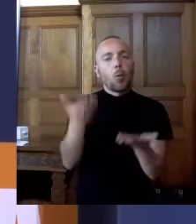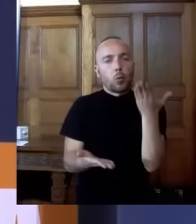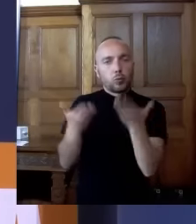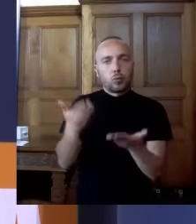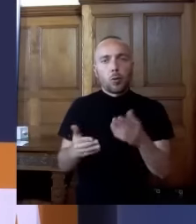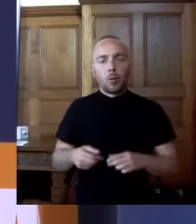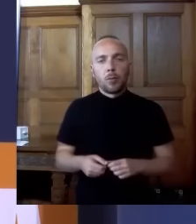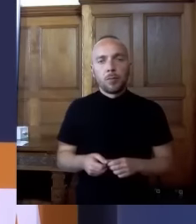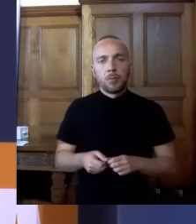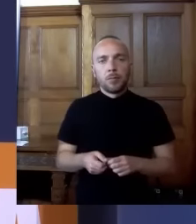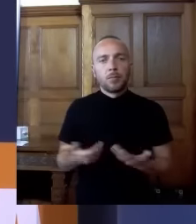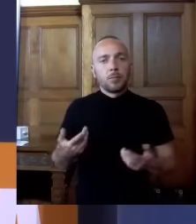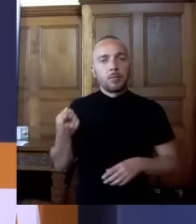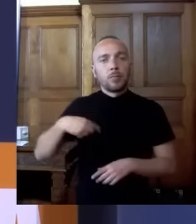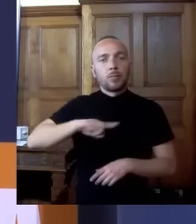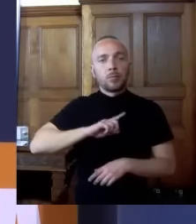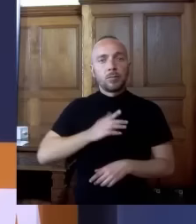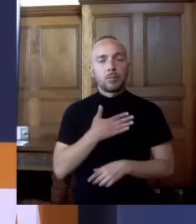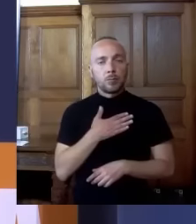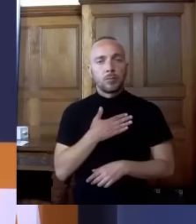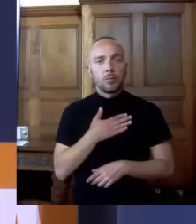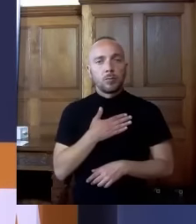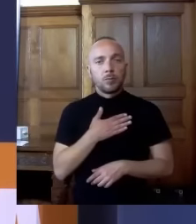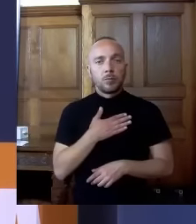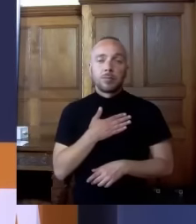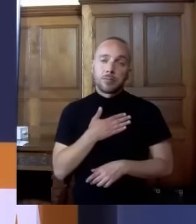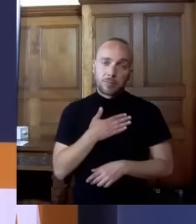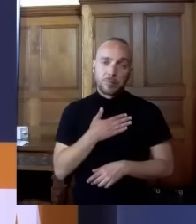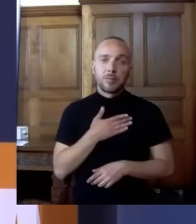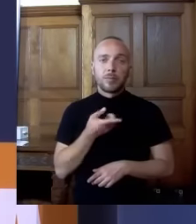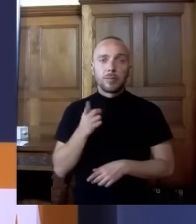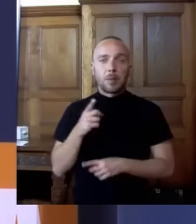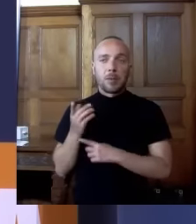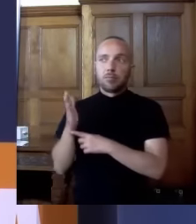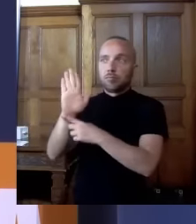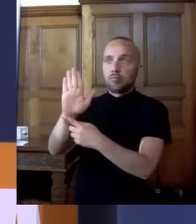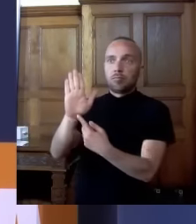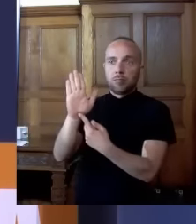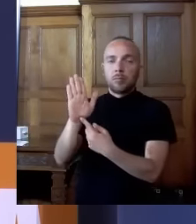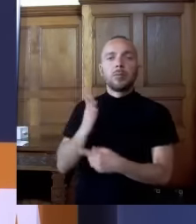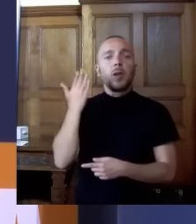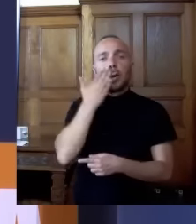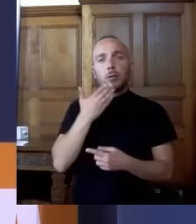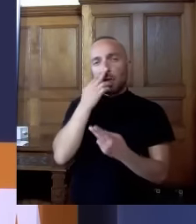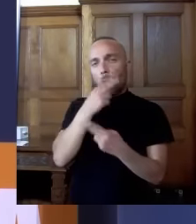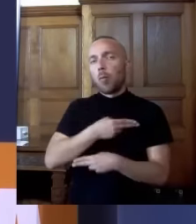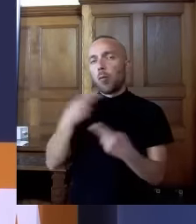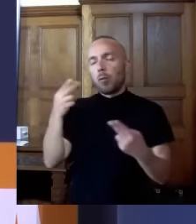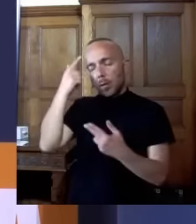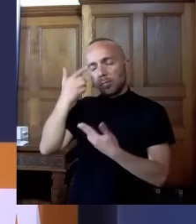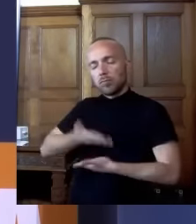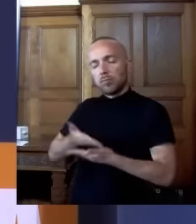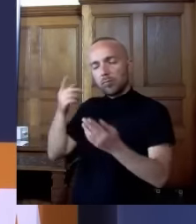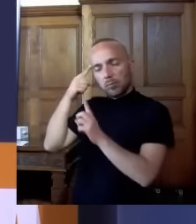eusk eta guk eta horrela erakutsi dugu esola publiko sinen